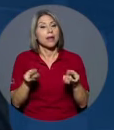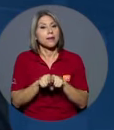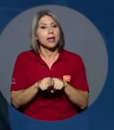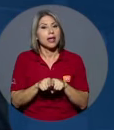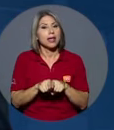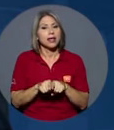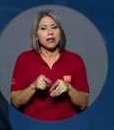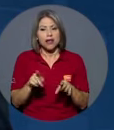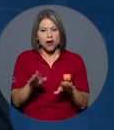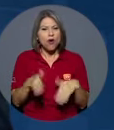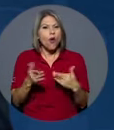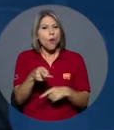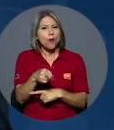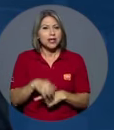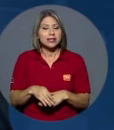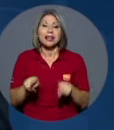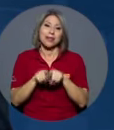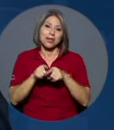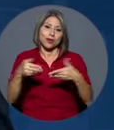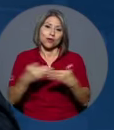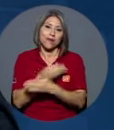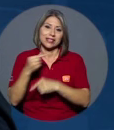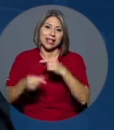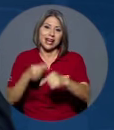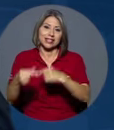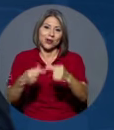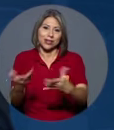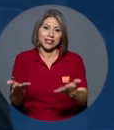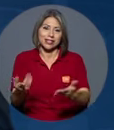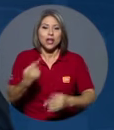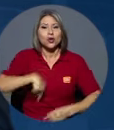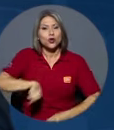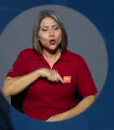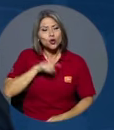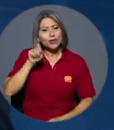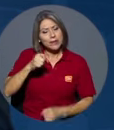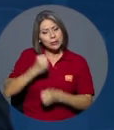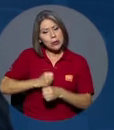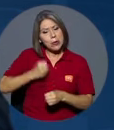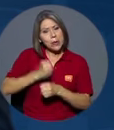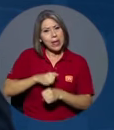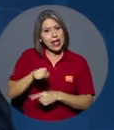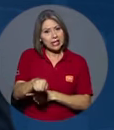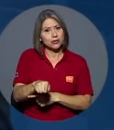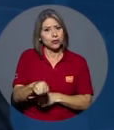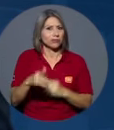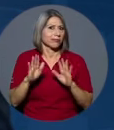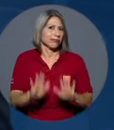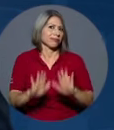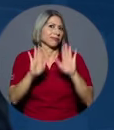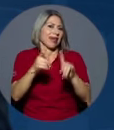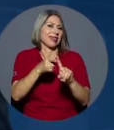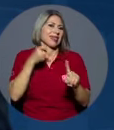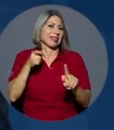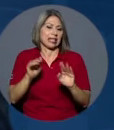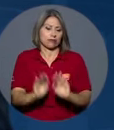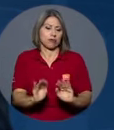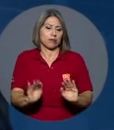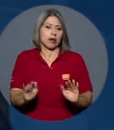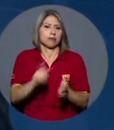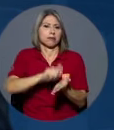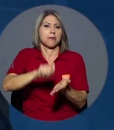también del cómo es, y en las nuevas generaciones. Nosotros en esto tenemos que invertir desde la primaria,